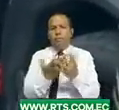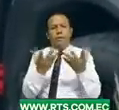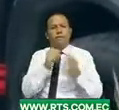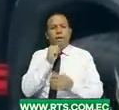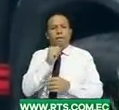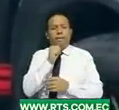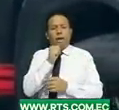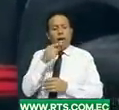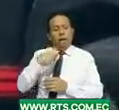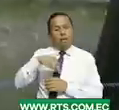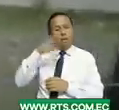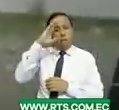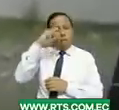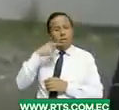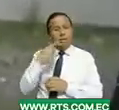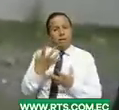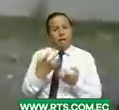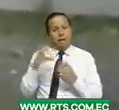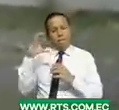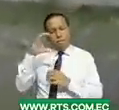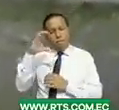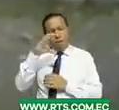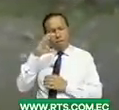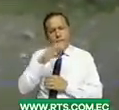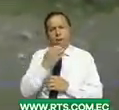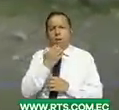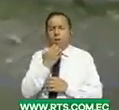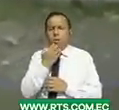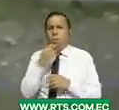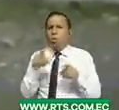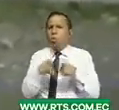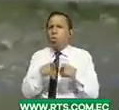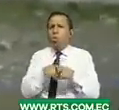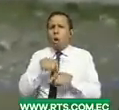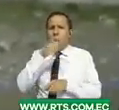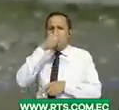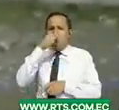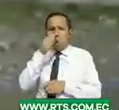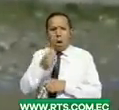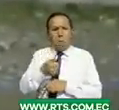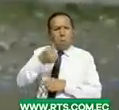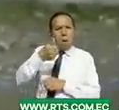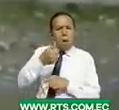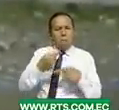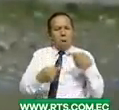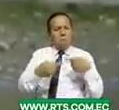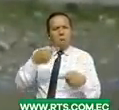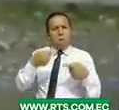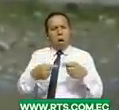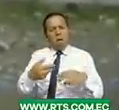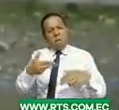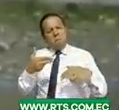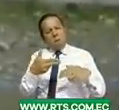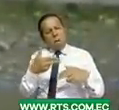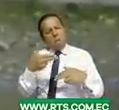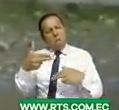crimen, que al puro estilo de los narcos, ajustan cuentas con fusiles en mano.